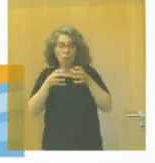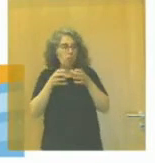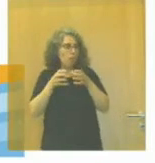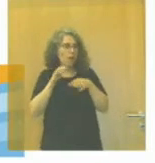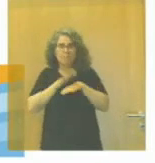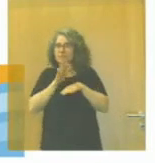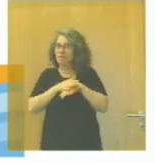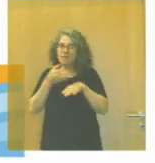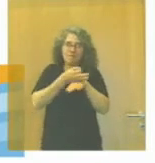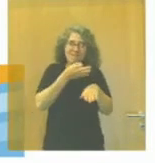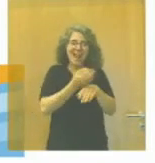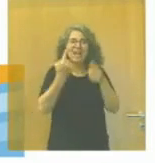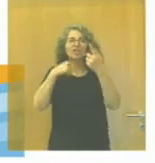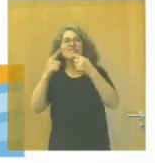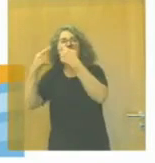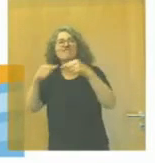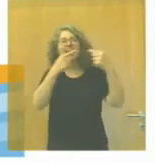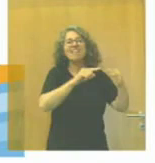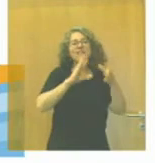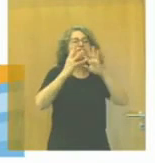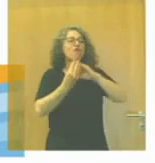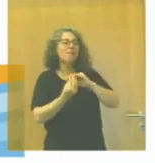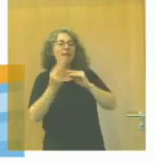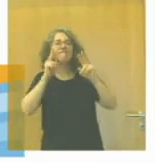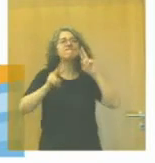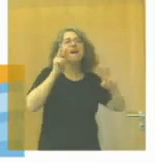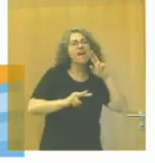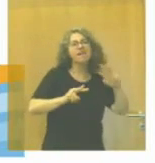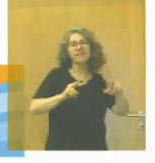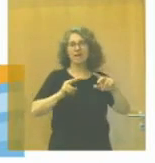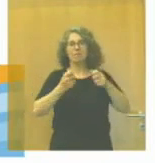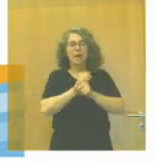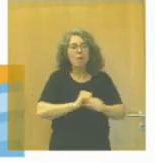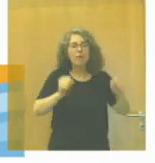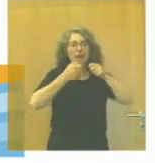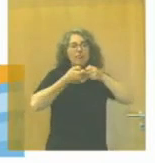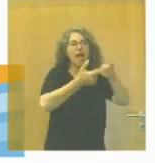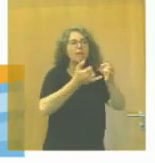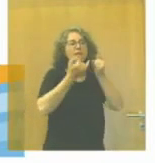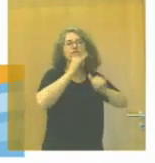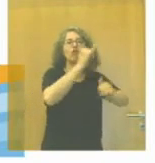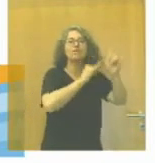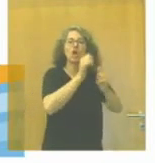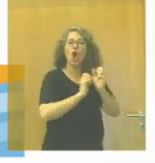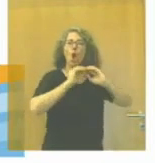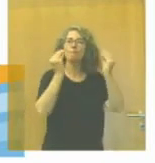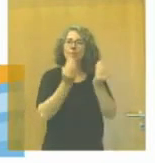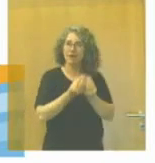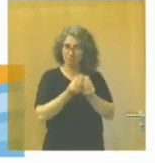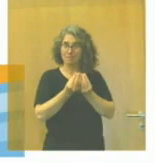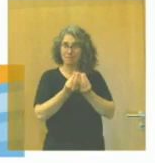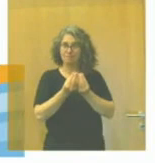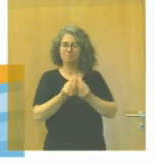de manera que la mirada intersectorial tenga el peso necesario para poder cumplir con en estos